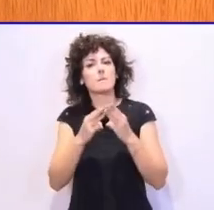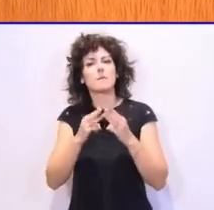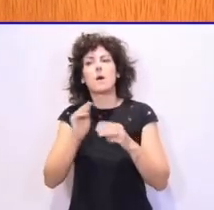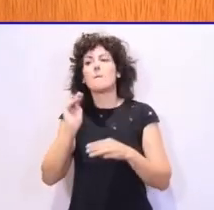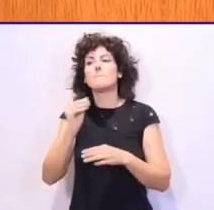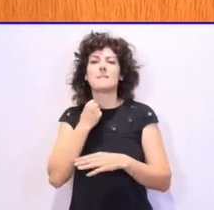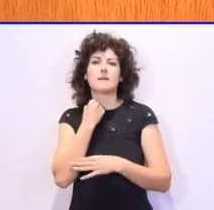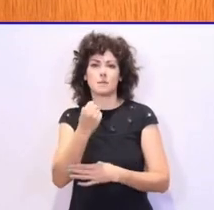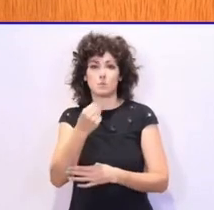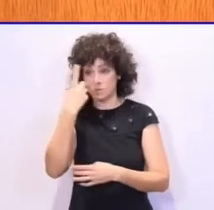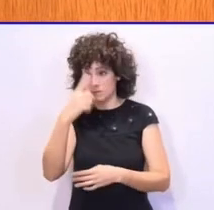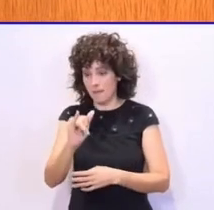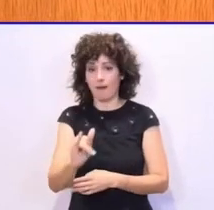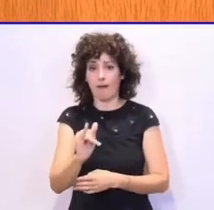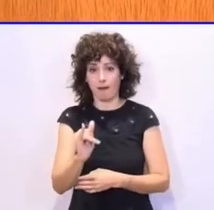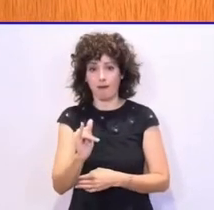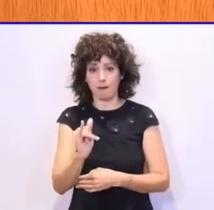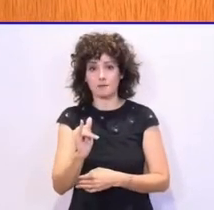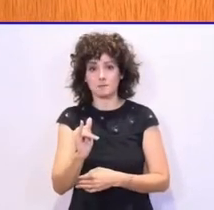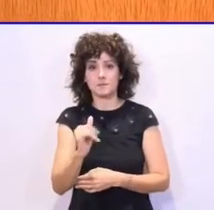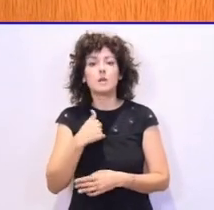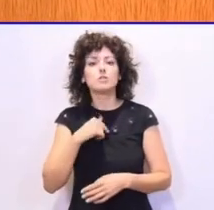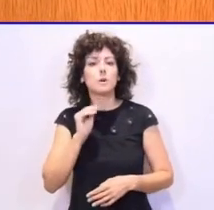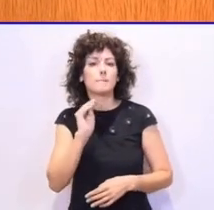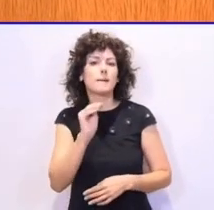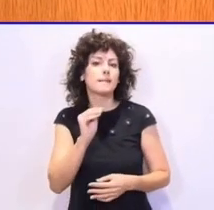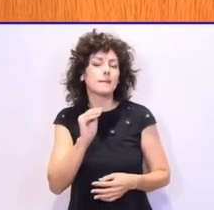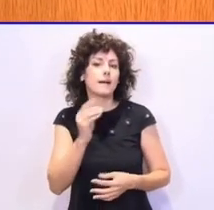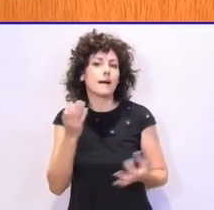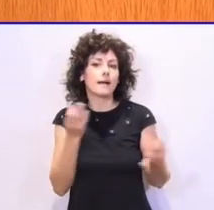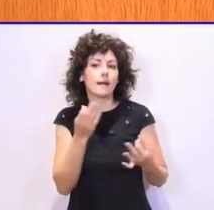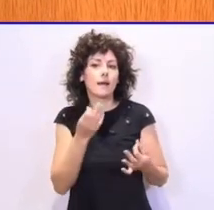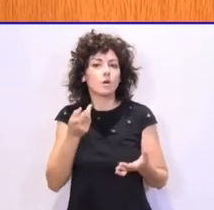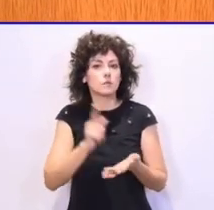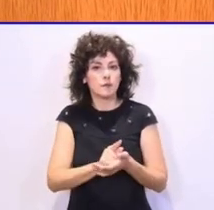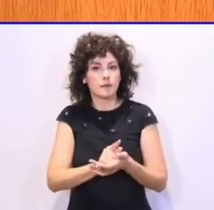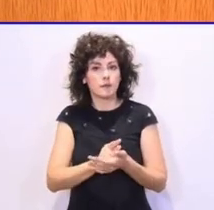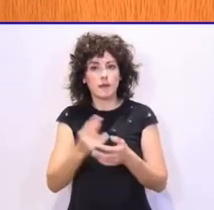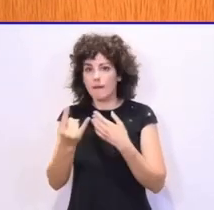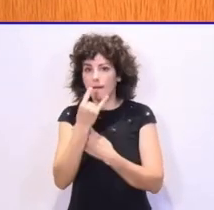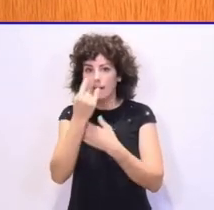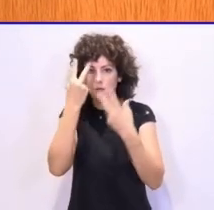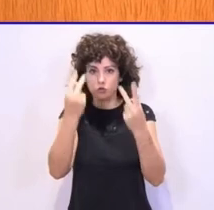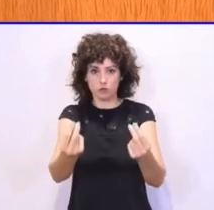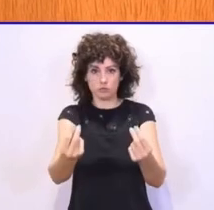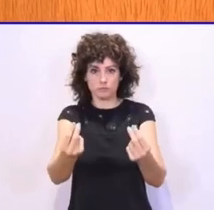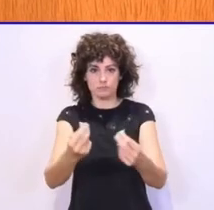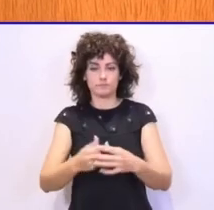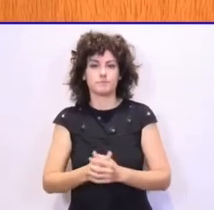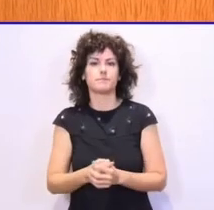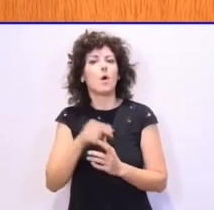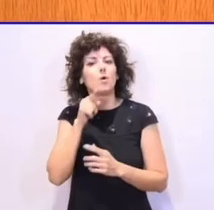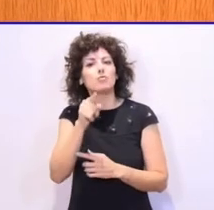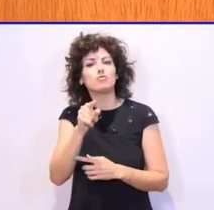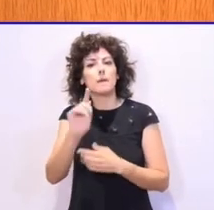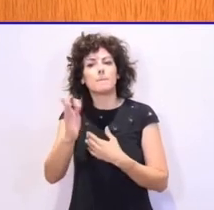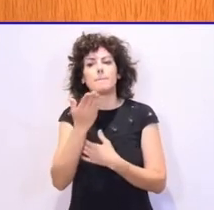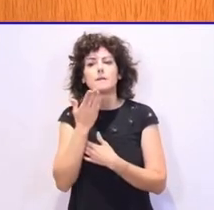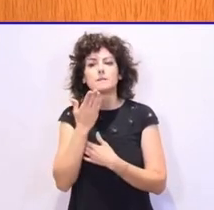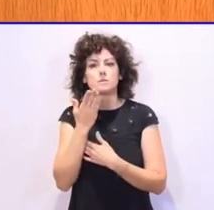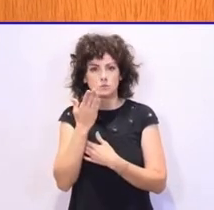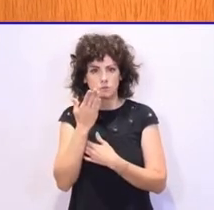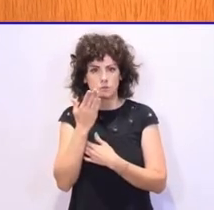sabe usted que lo tiene pero yo le pediría también nuevamente que no nos engañen usted presentó